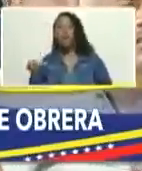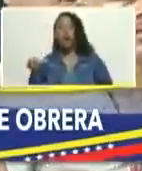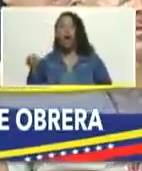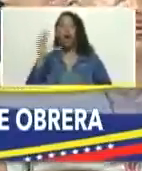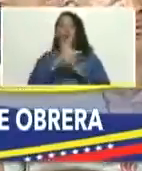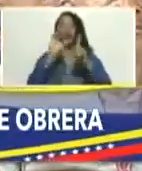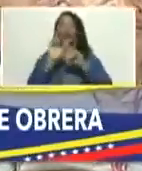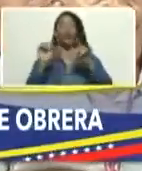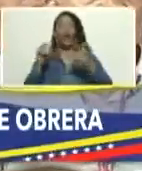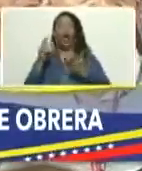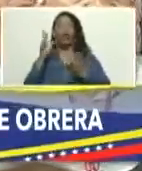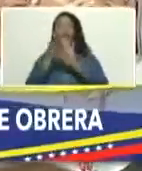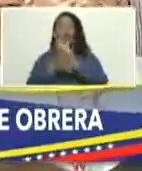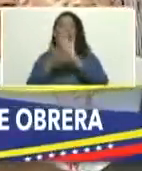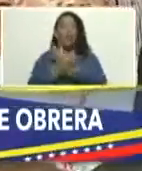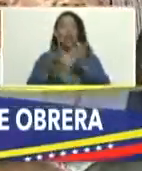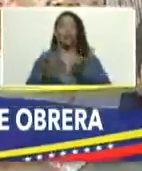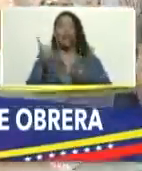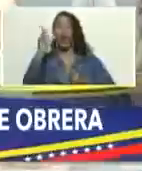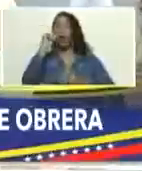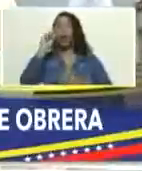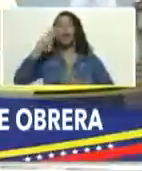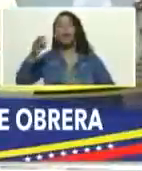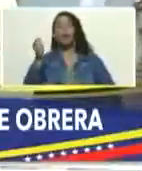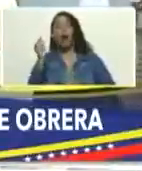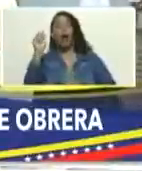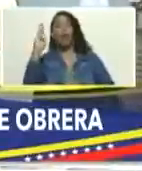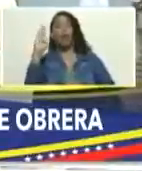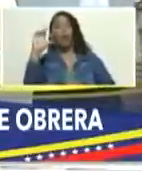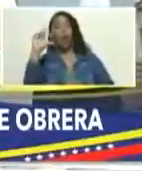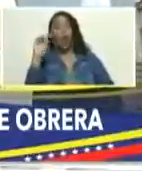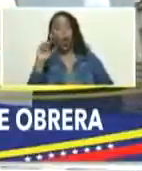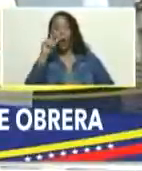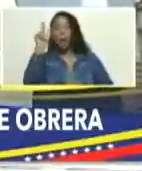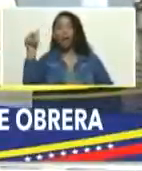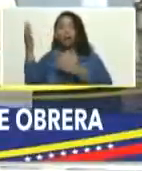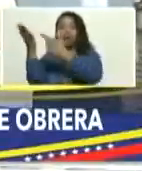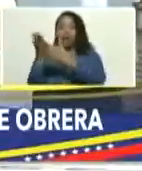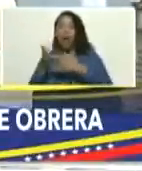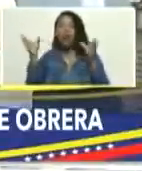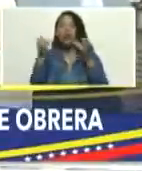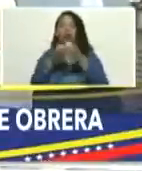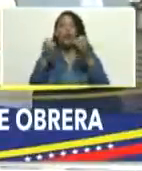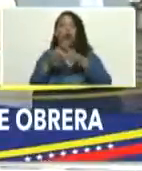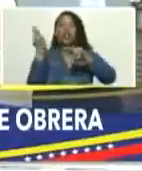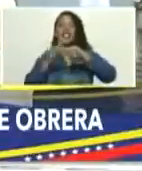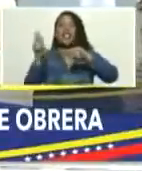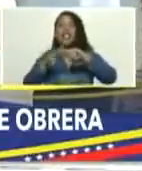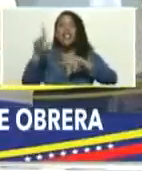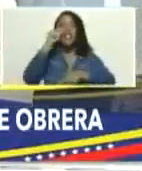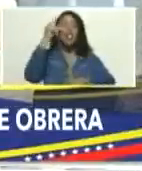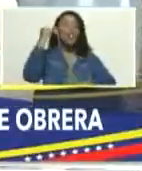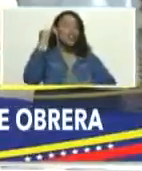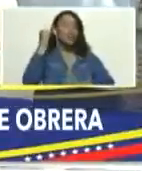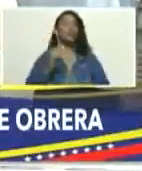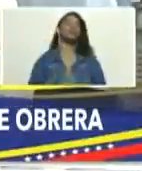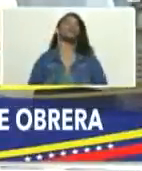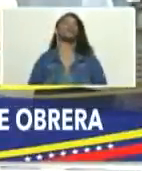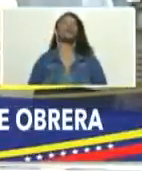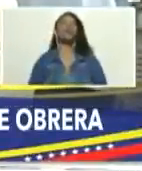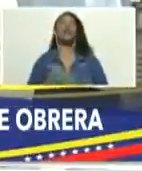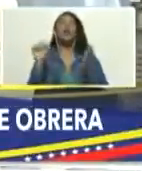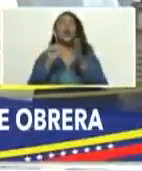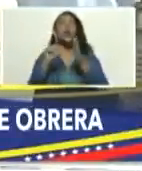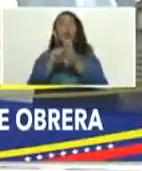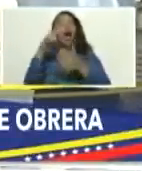Azuaje, Pablo Azuaje, y nos han recibido este grupo de niños y niñas, donde